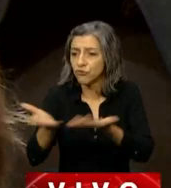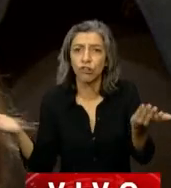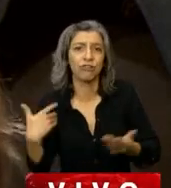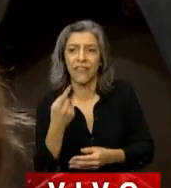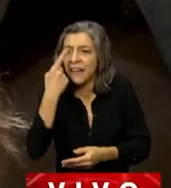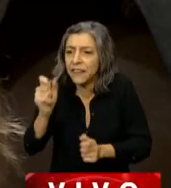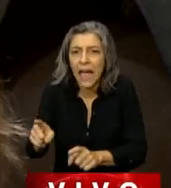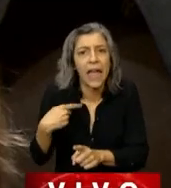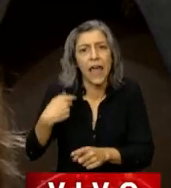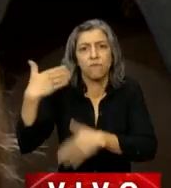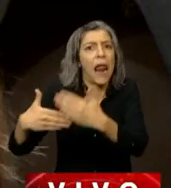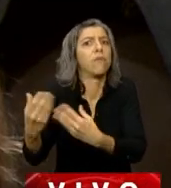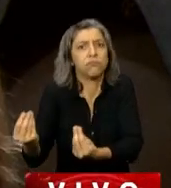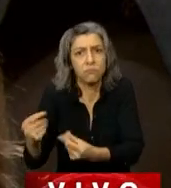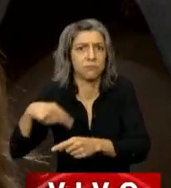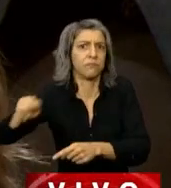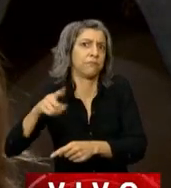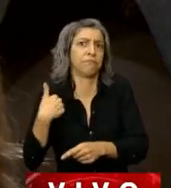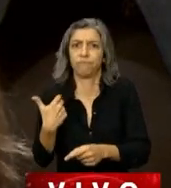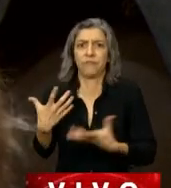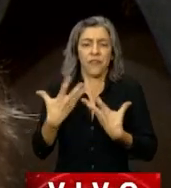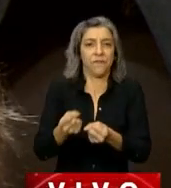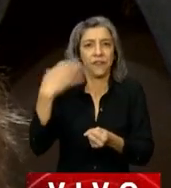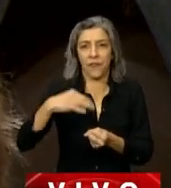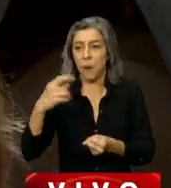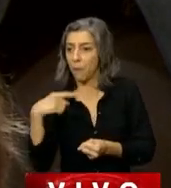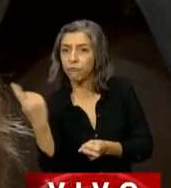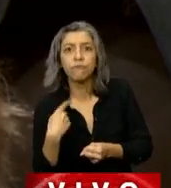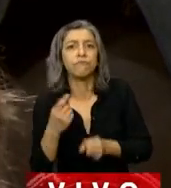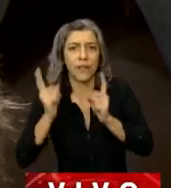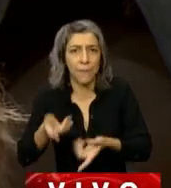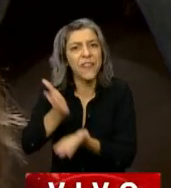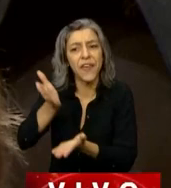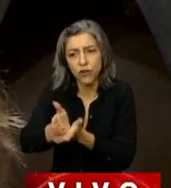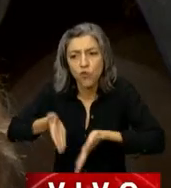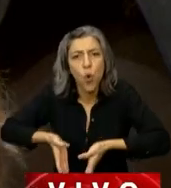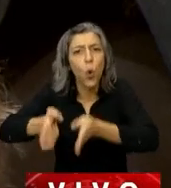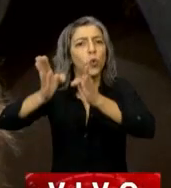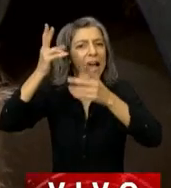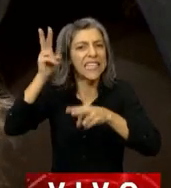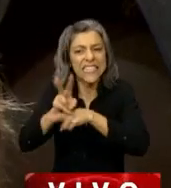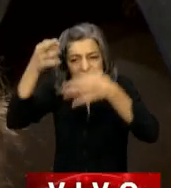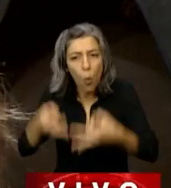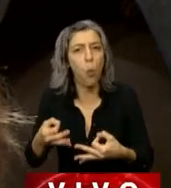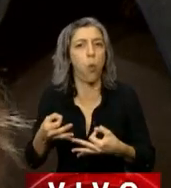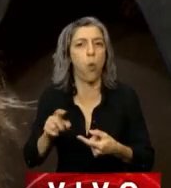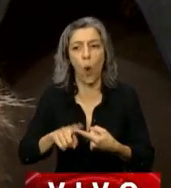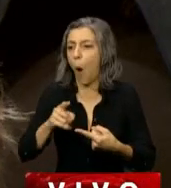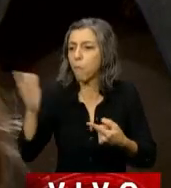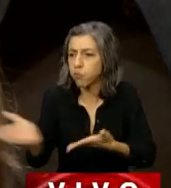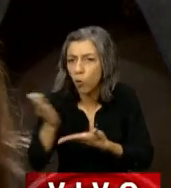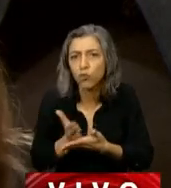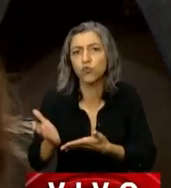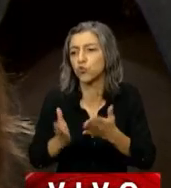los santafesinos también tenemos derecho a circular por las rutas con seguridad, también tenemos derecho a producir más y mejor,